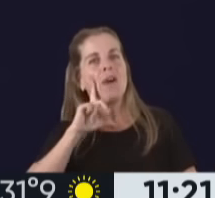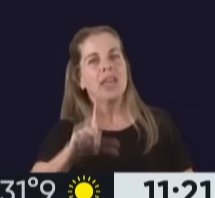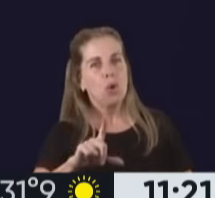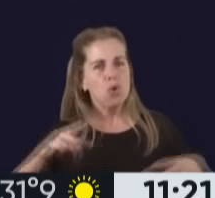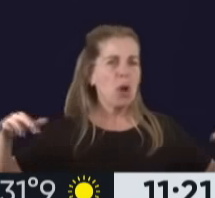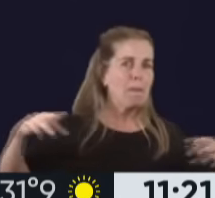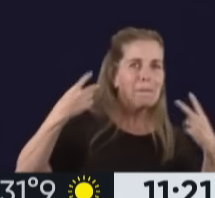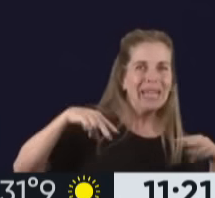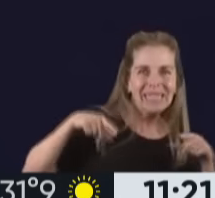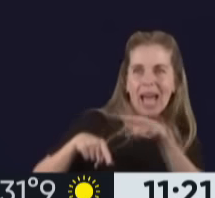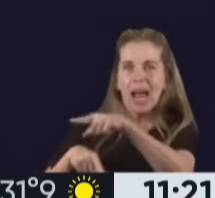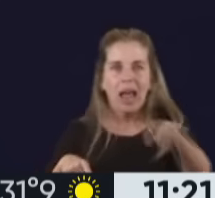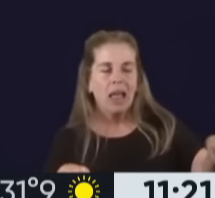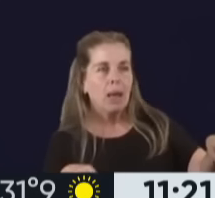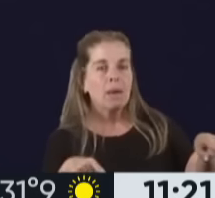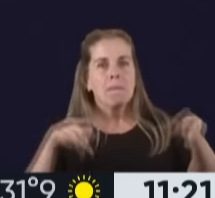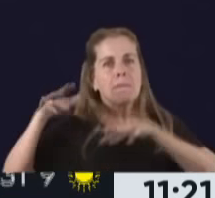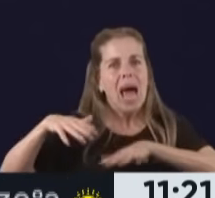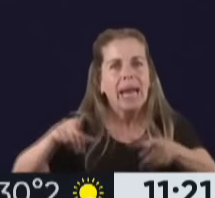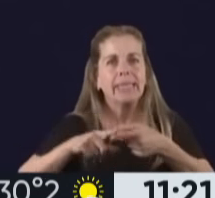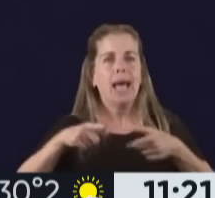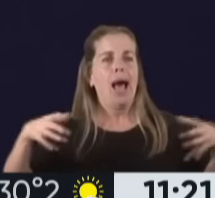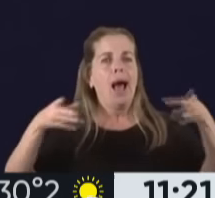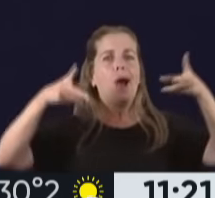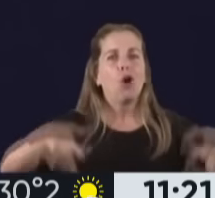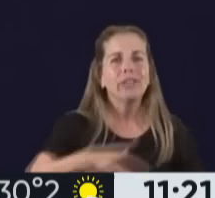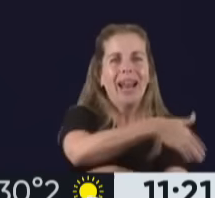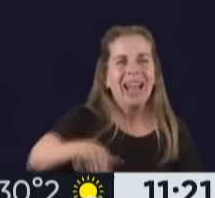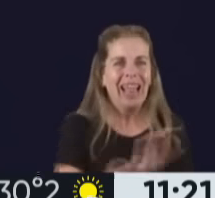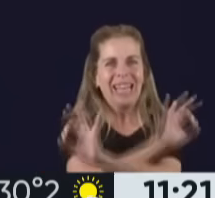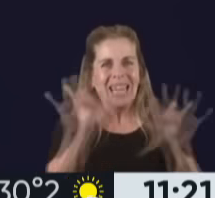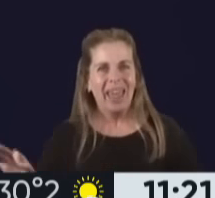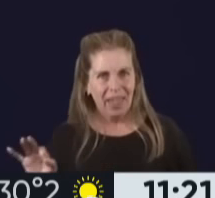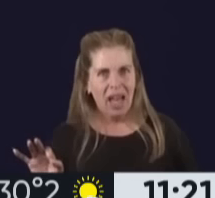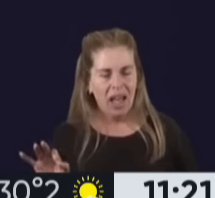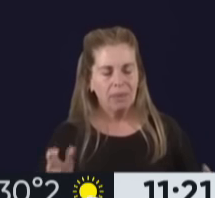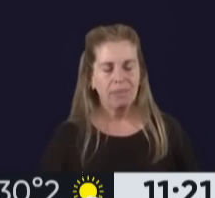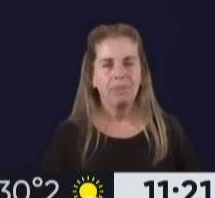un solo piquetero que hacen que lleguemos tarde a nuestros destinos.